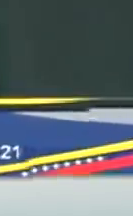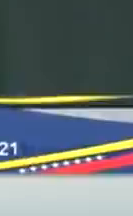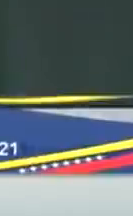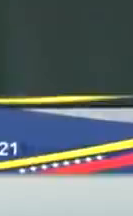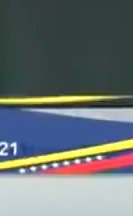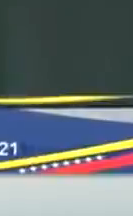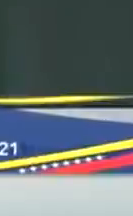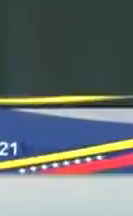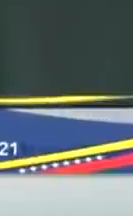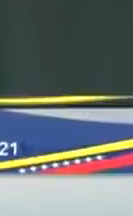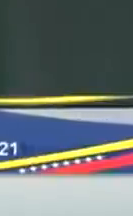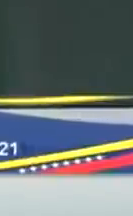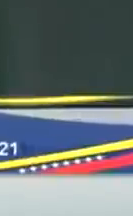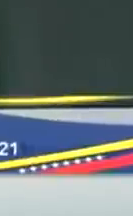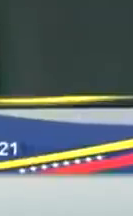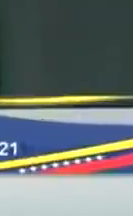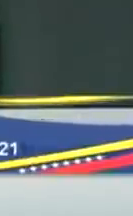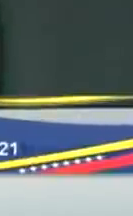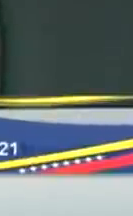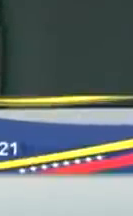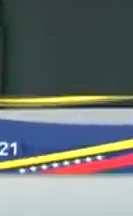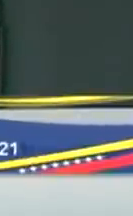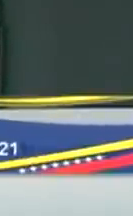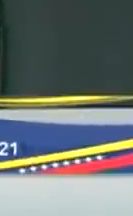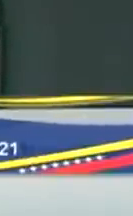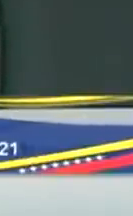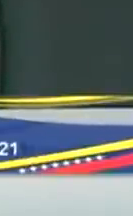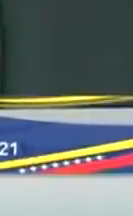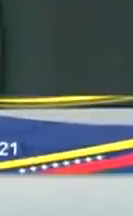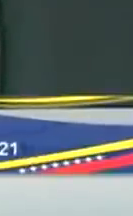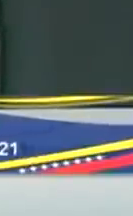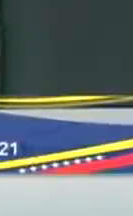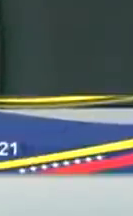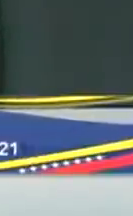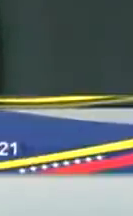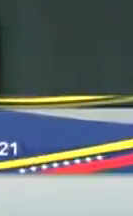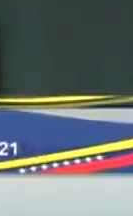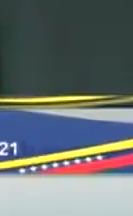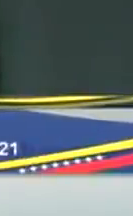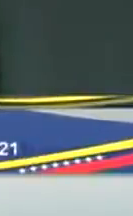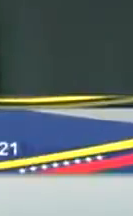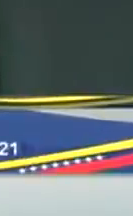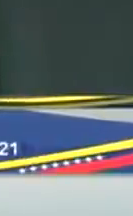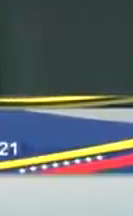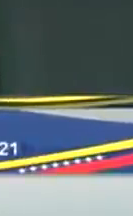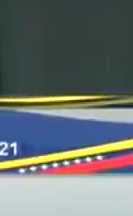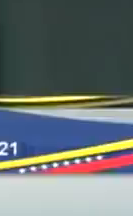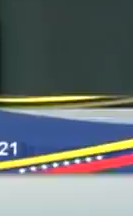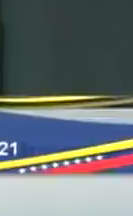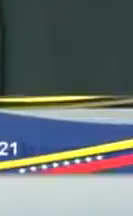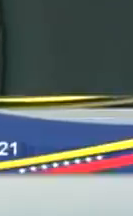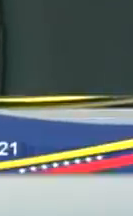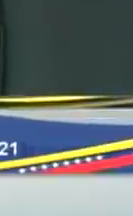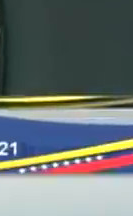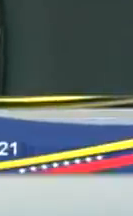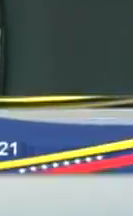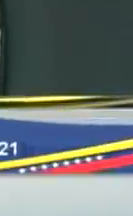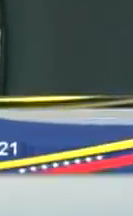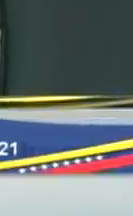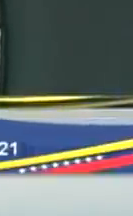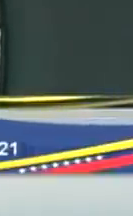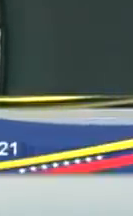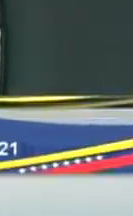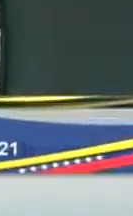tarea científica ha aumentado, pero sobre todo ha visto hacia adentro. Está viendo las calles,